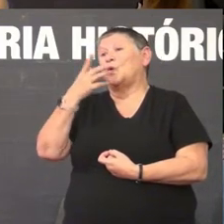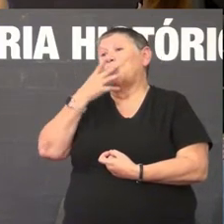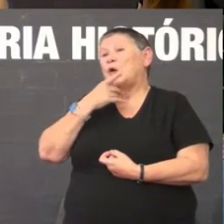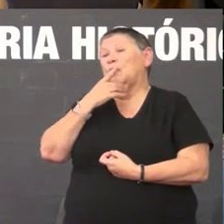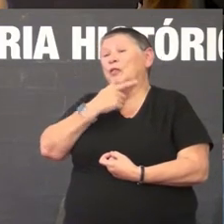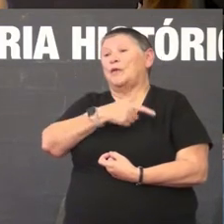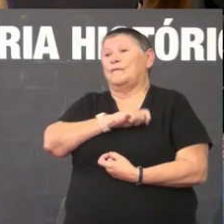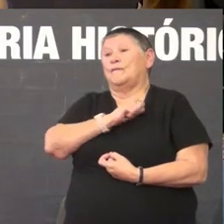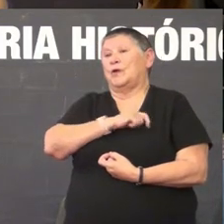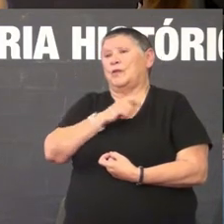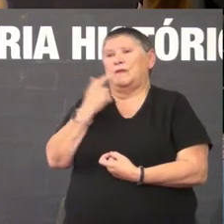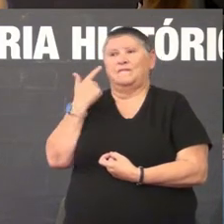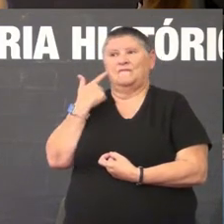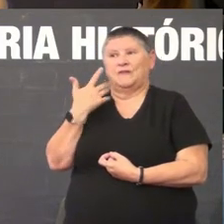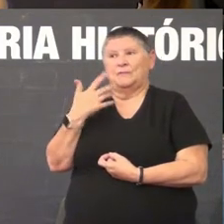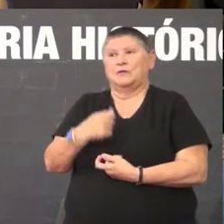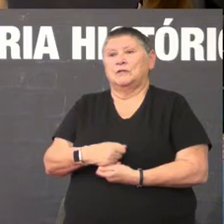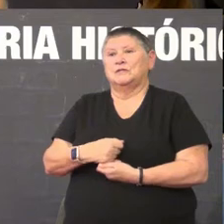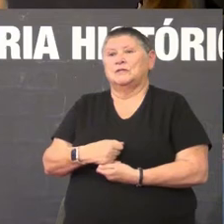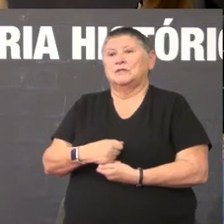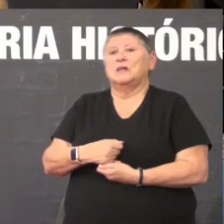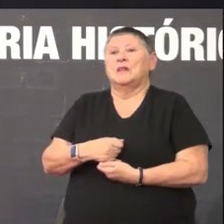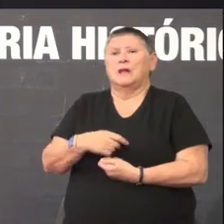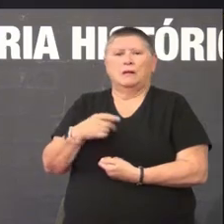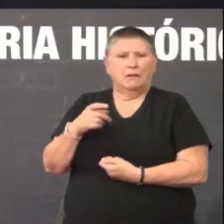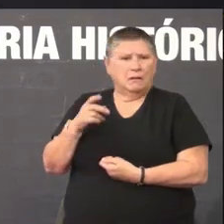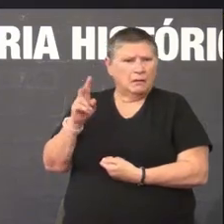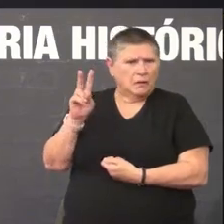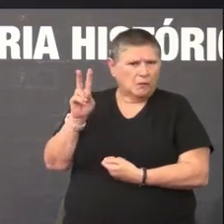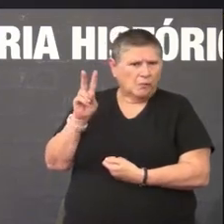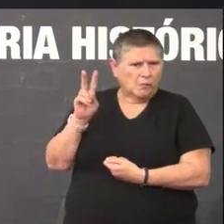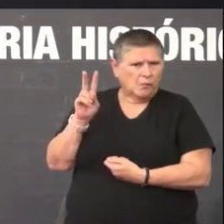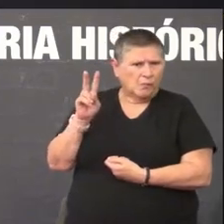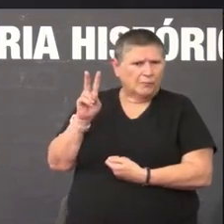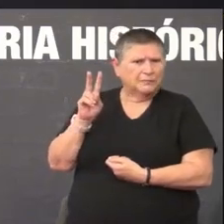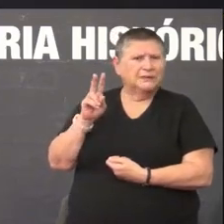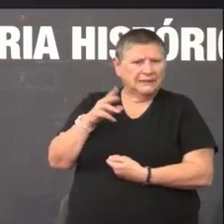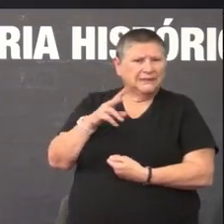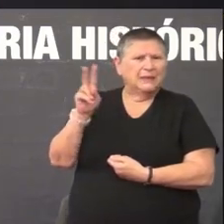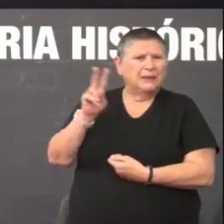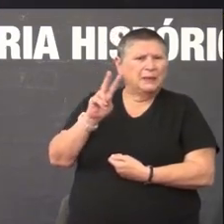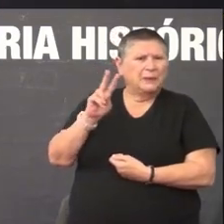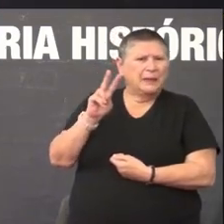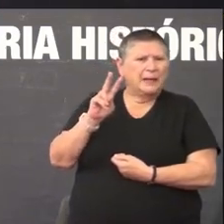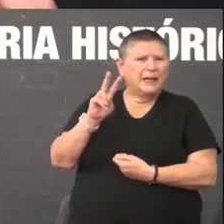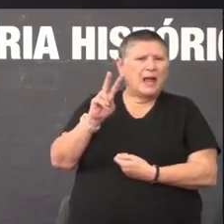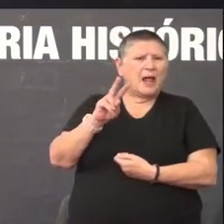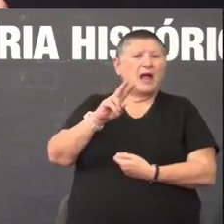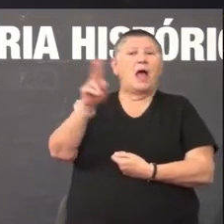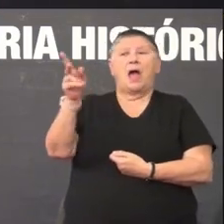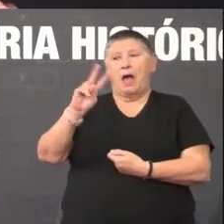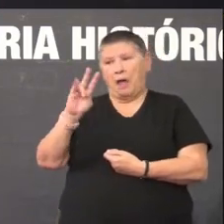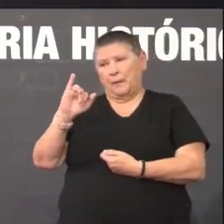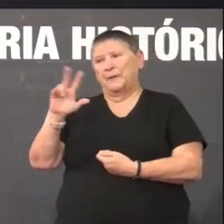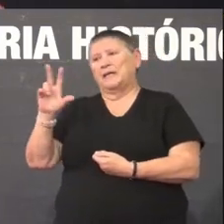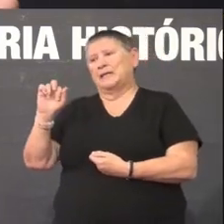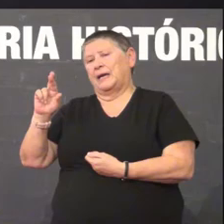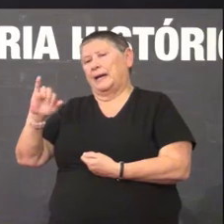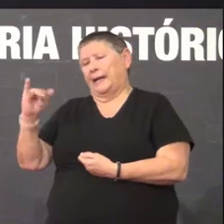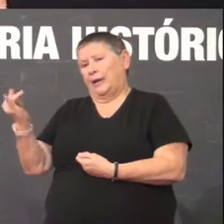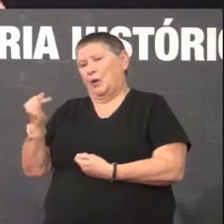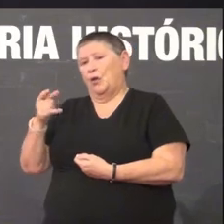policía, que era José Manuel Villarejo. Villarejo fue a la cárcel, el